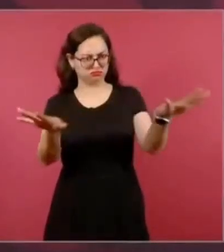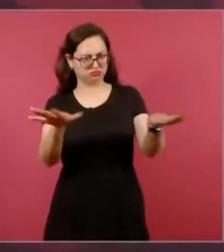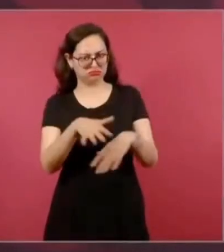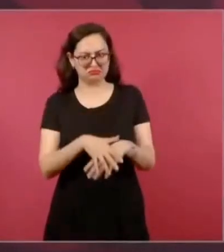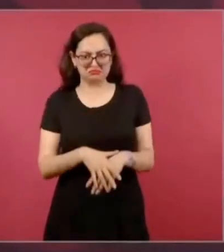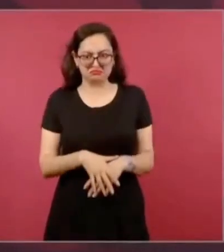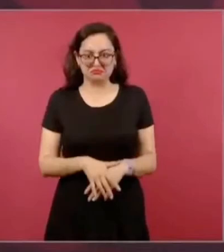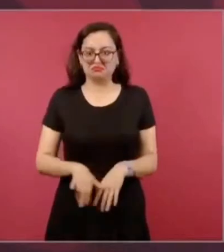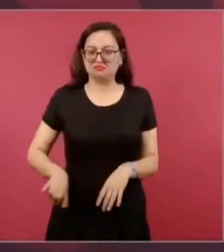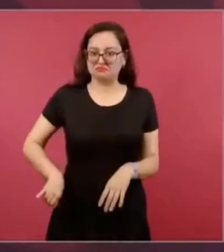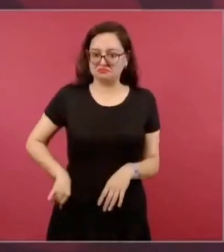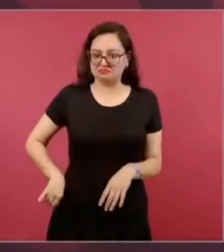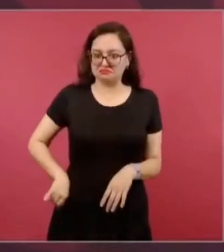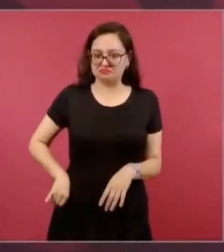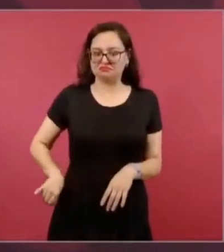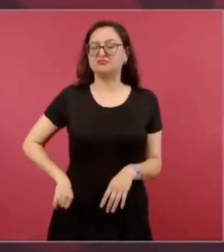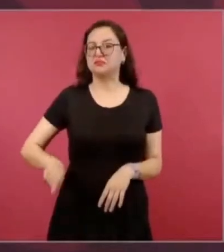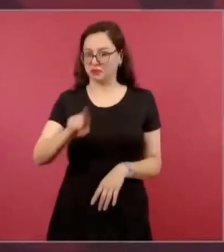de una compañera,